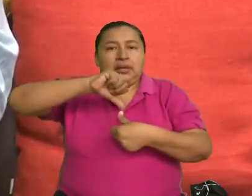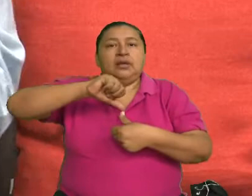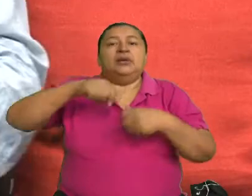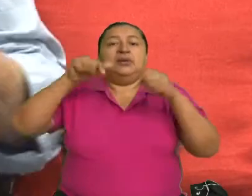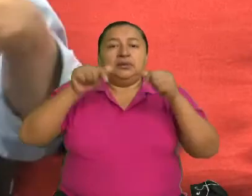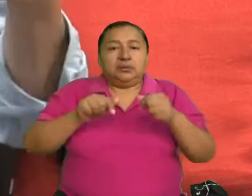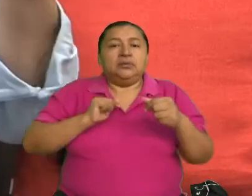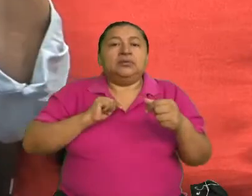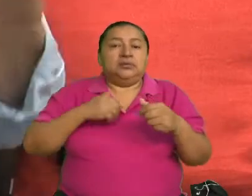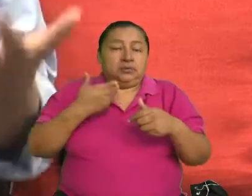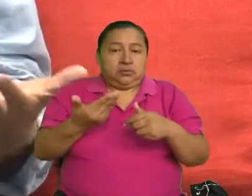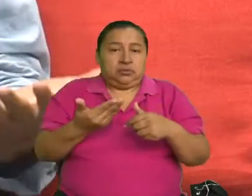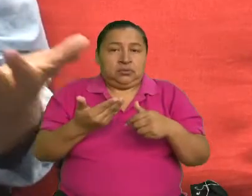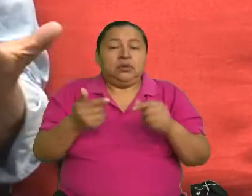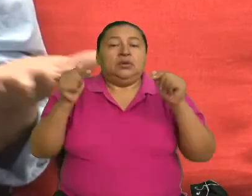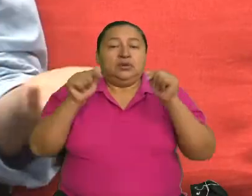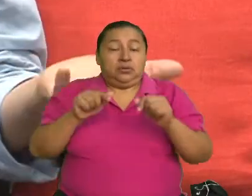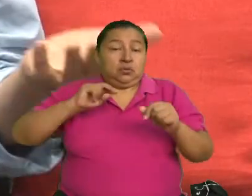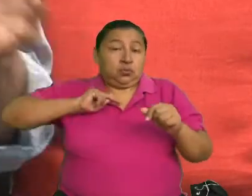Y